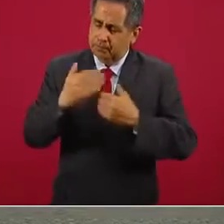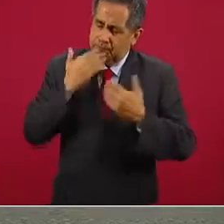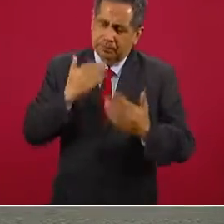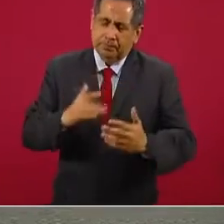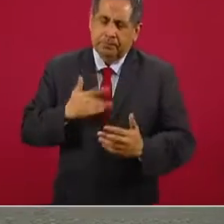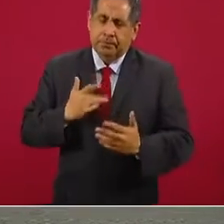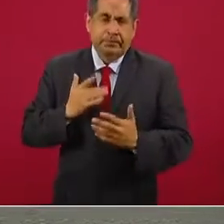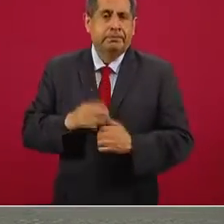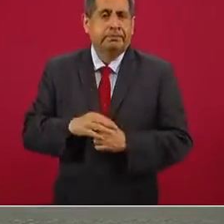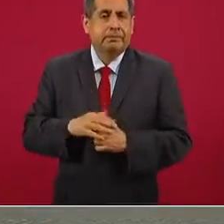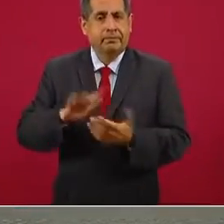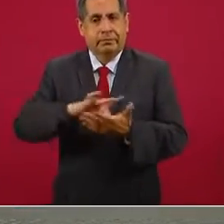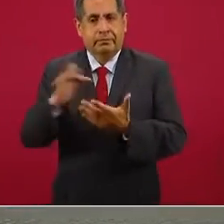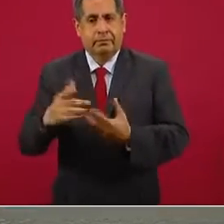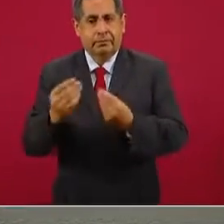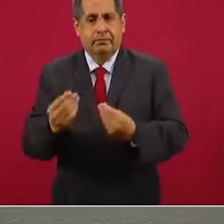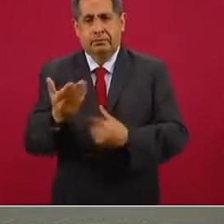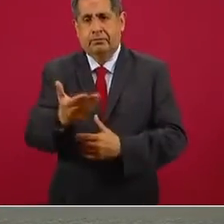gracias.